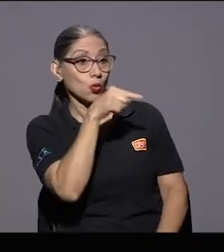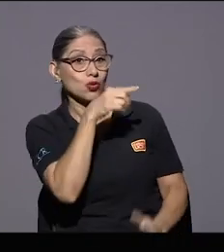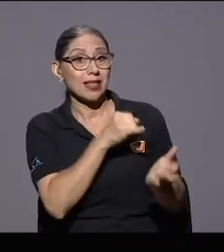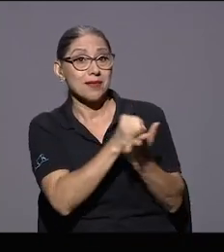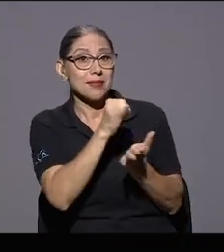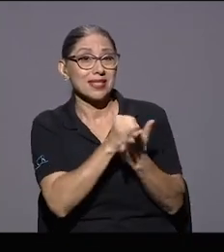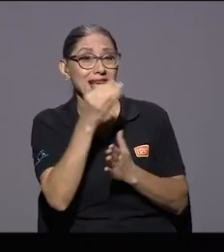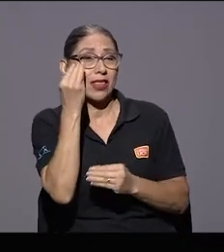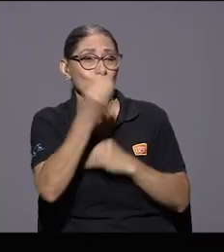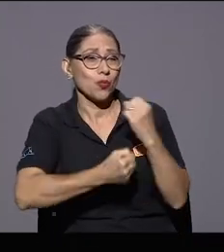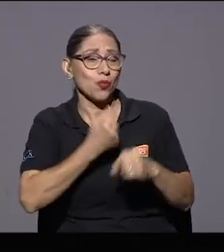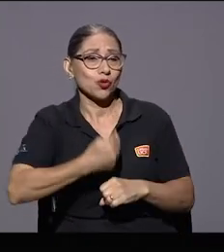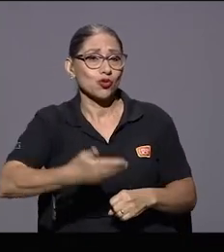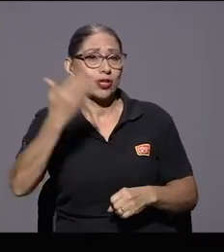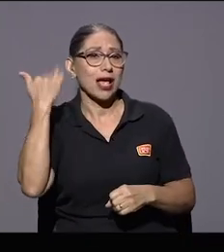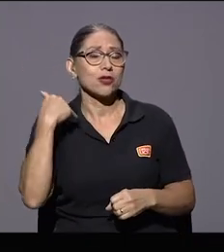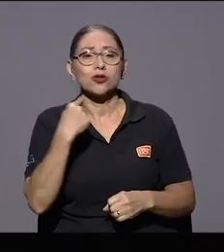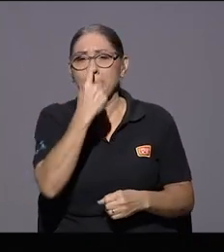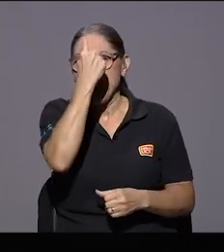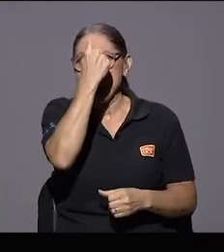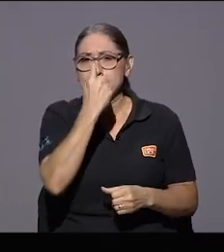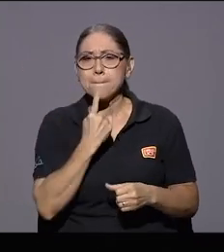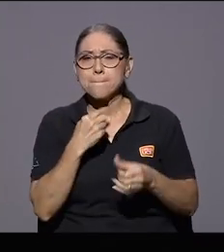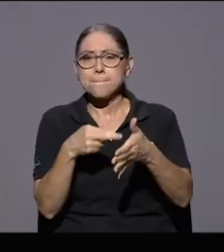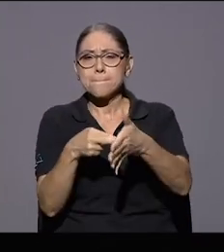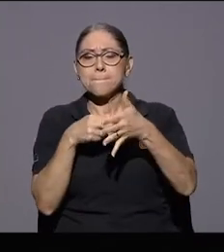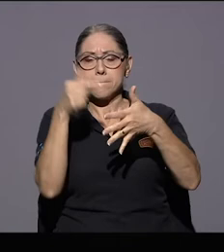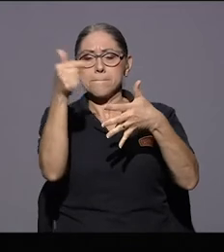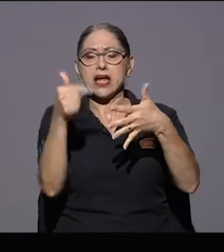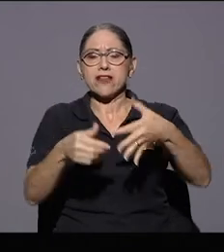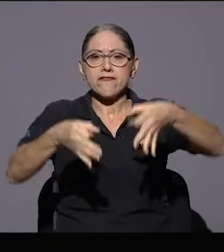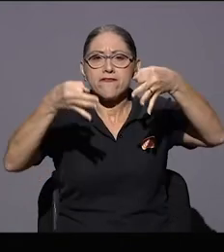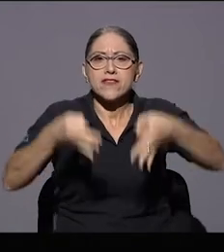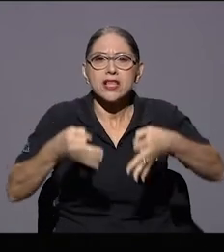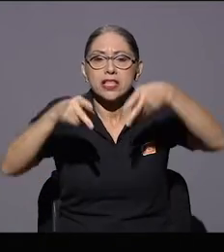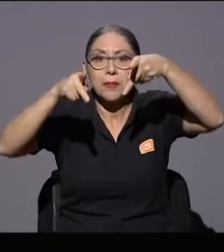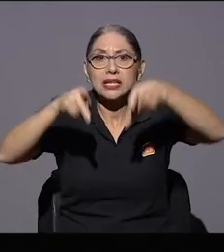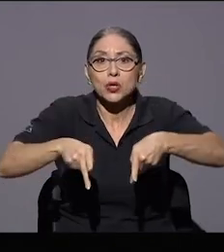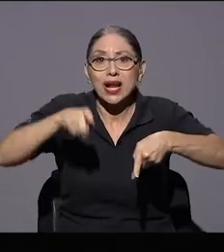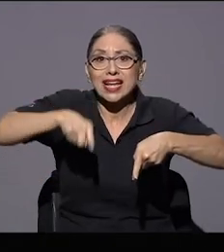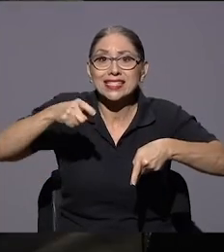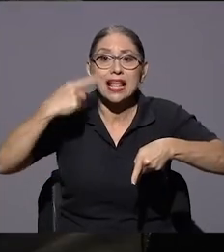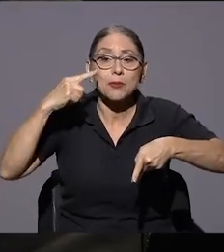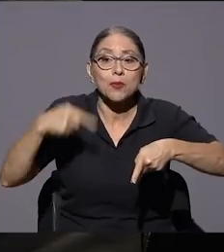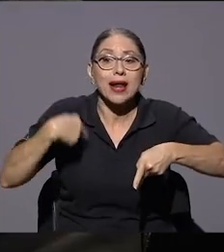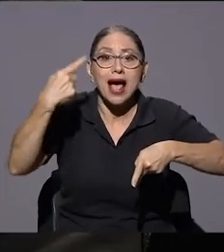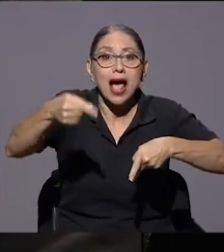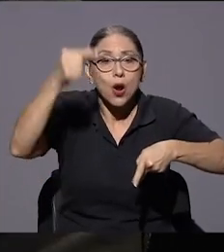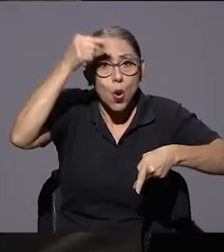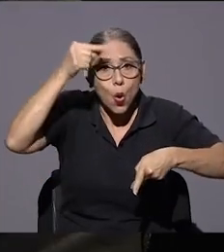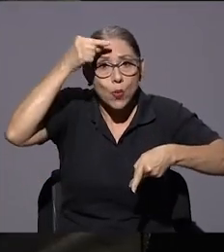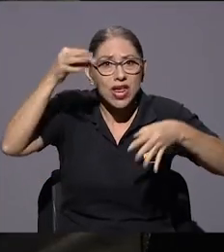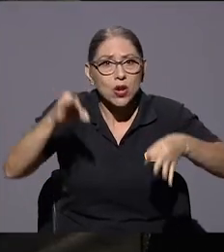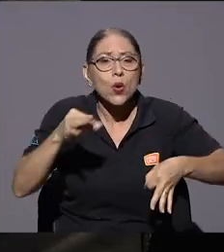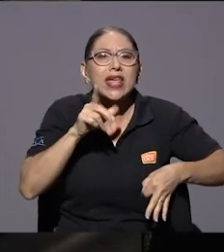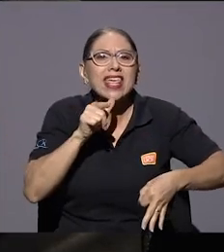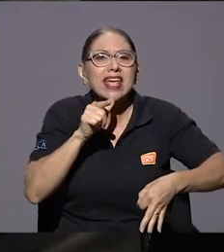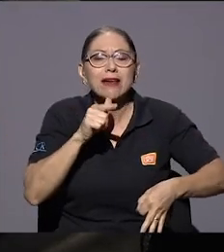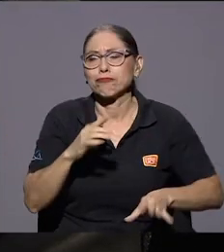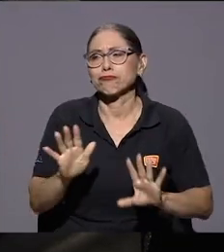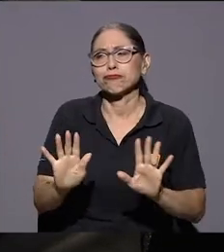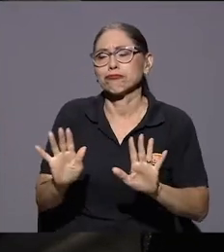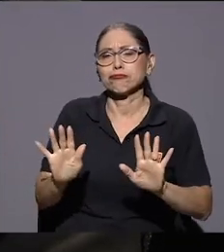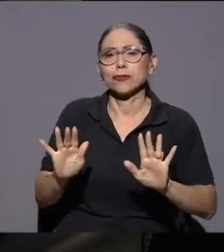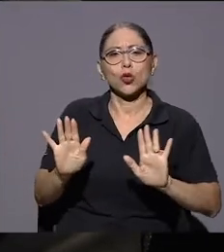atrás, ¿cuál sería el perfil idóneo de quien necesitamos gobierne? Ah, no, todavía eso no, yo no me